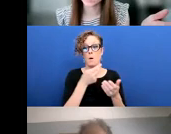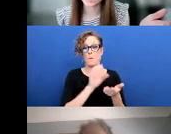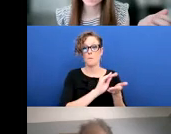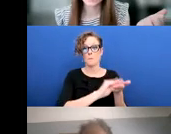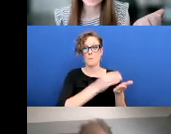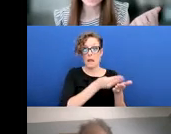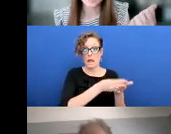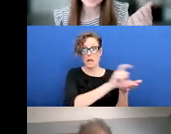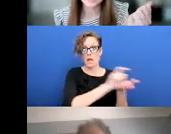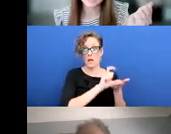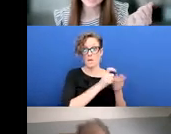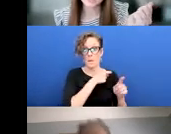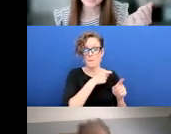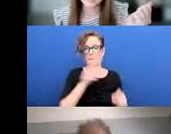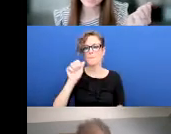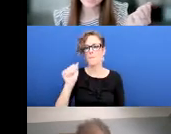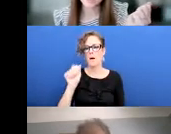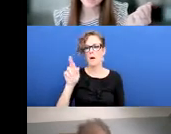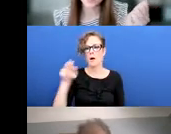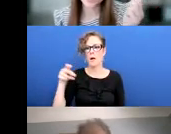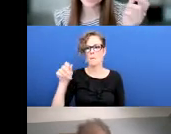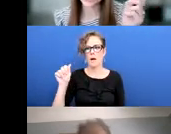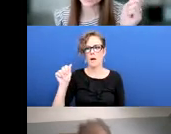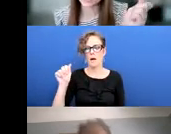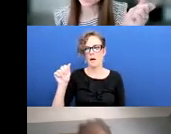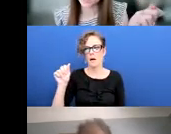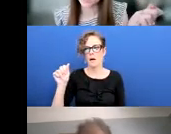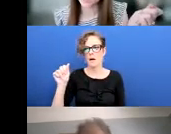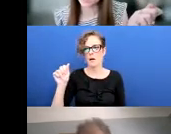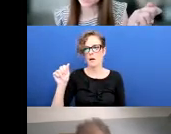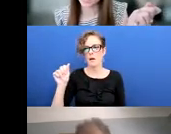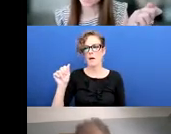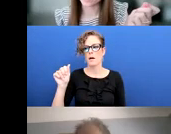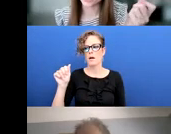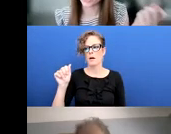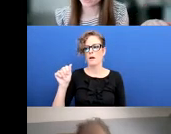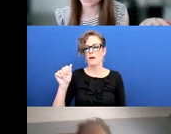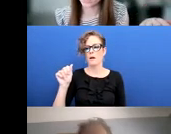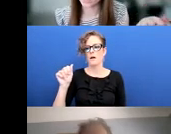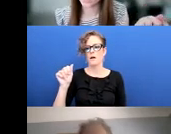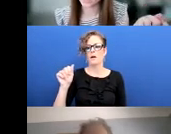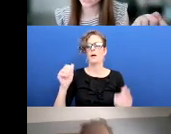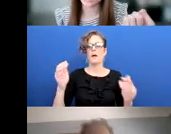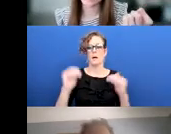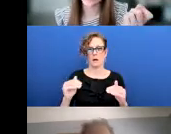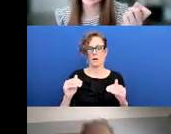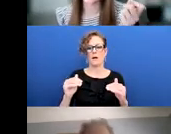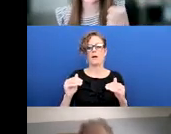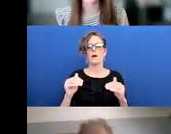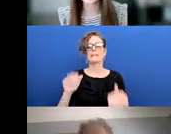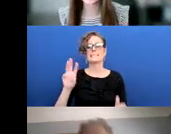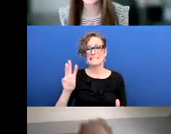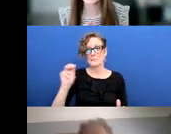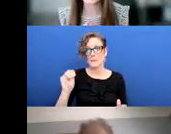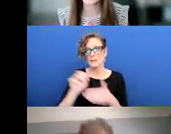es que la mayor parte vino de ARPA funding, ARPA financiamiento. Había